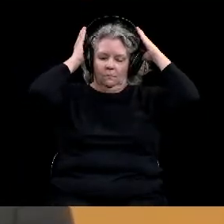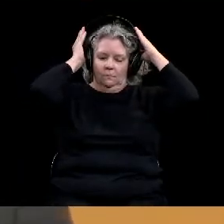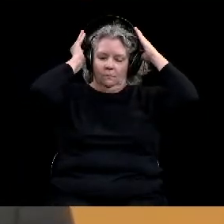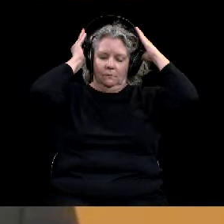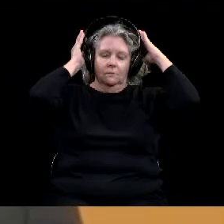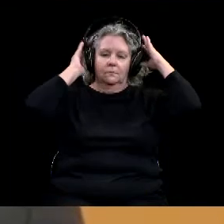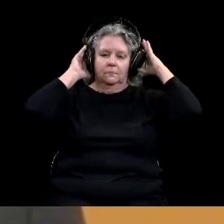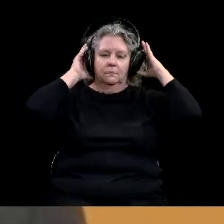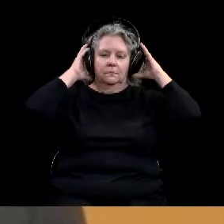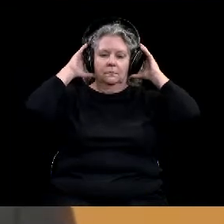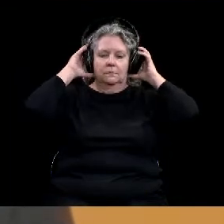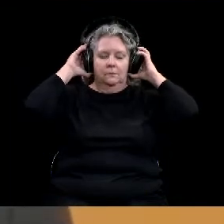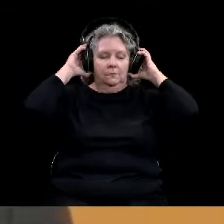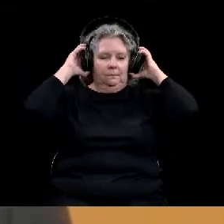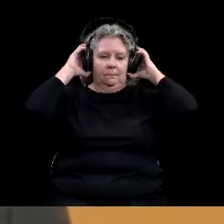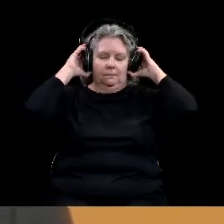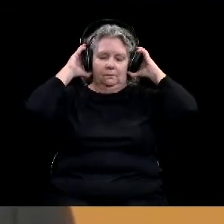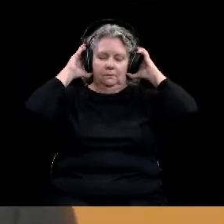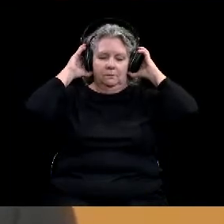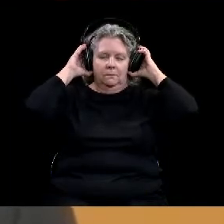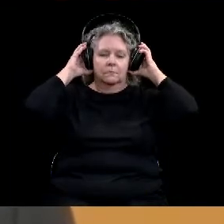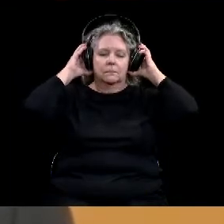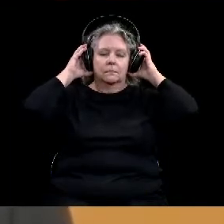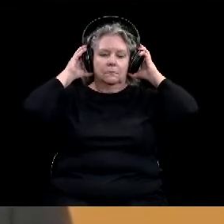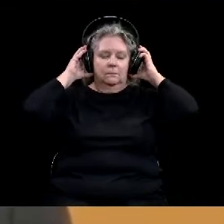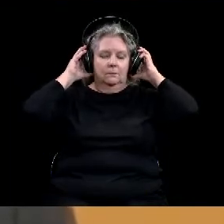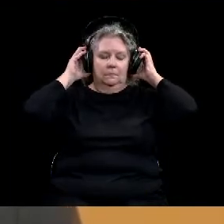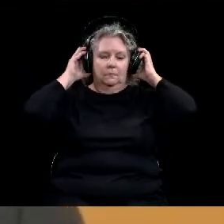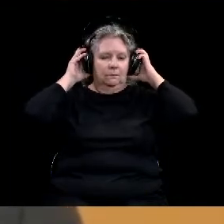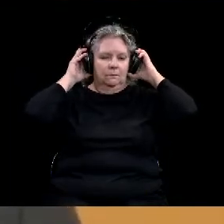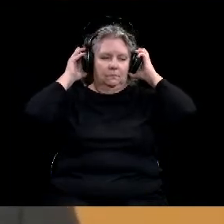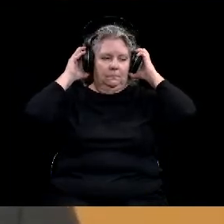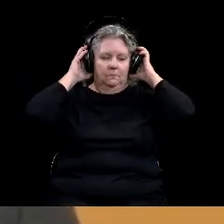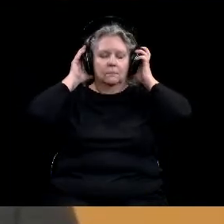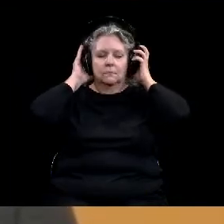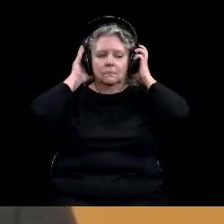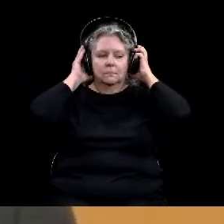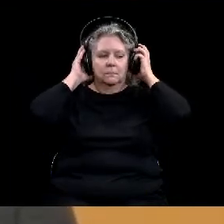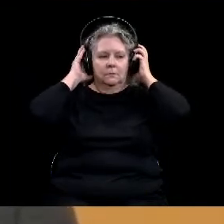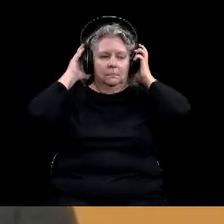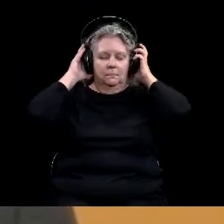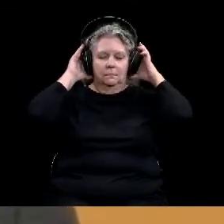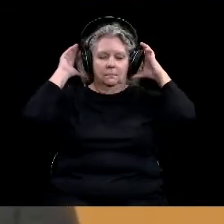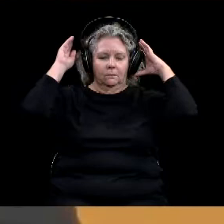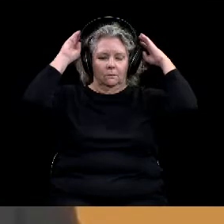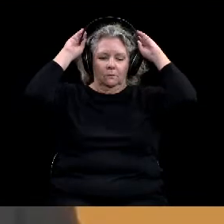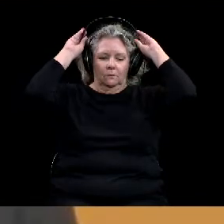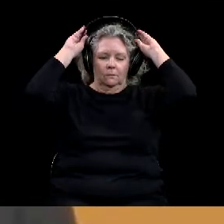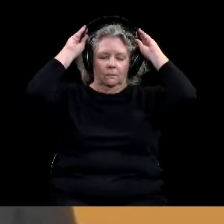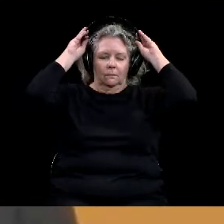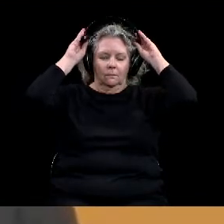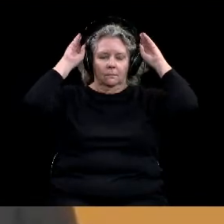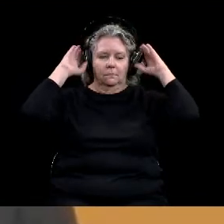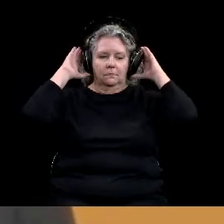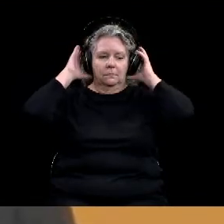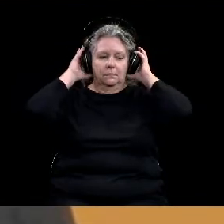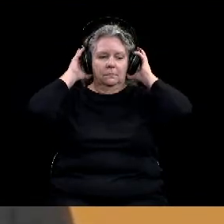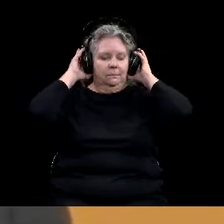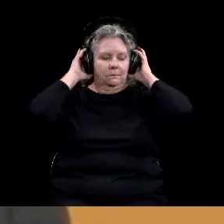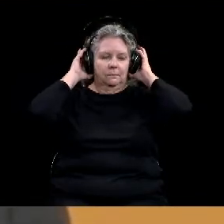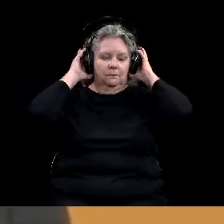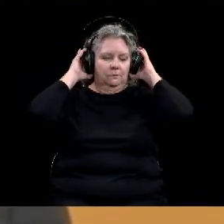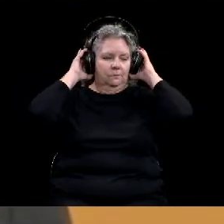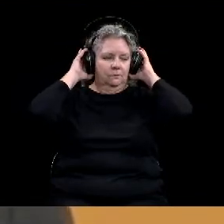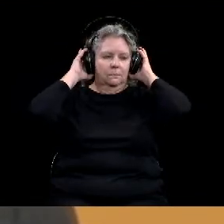haber profesionales médicos y líderes comunitarios. Puede ver la historia en el canal de cable de la ciudad de Waco,